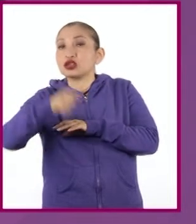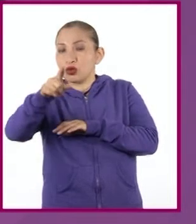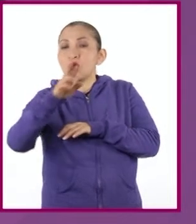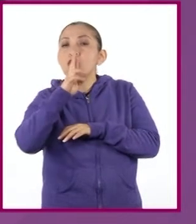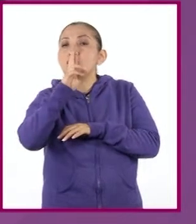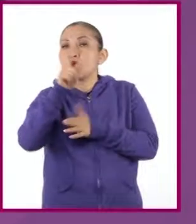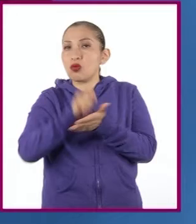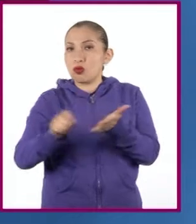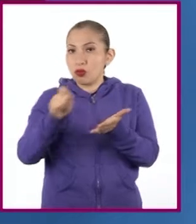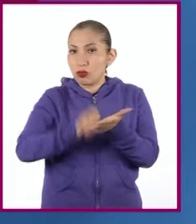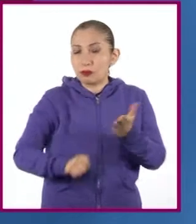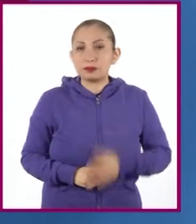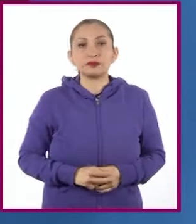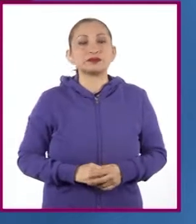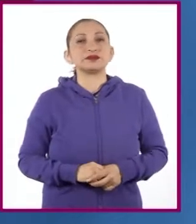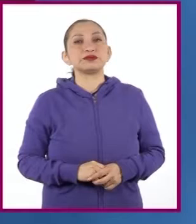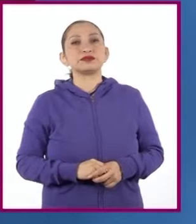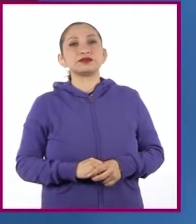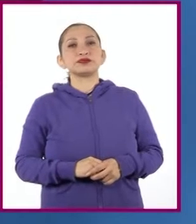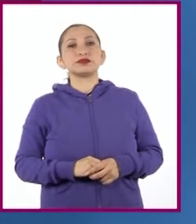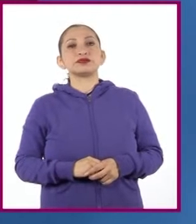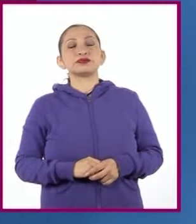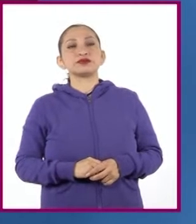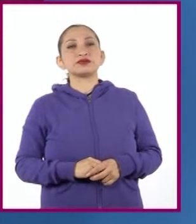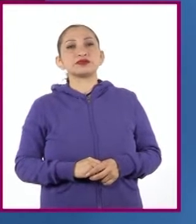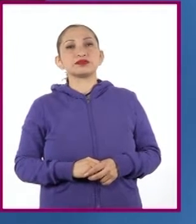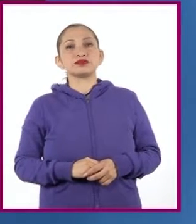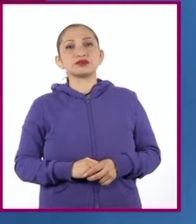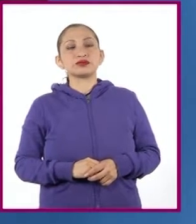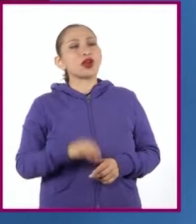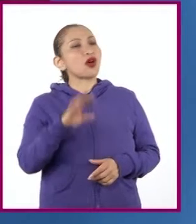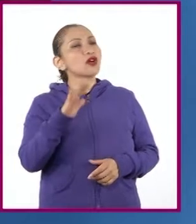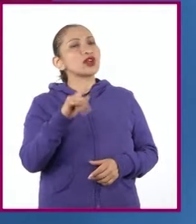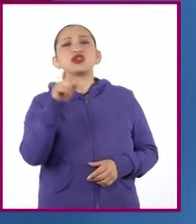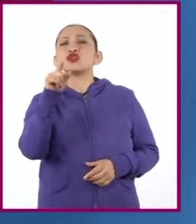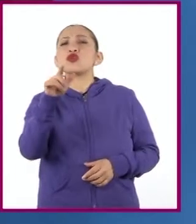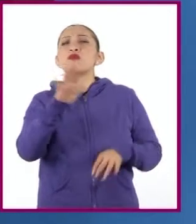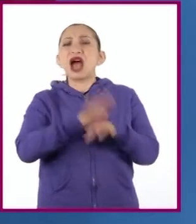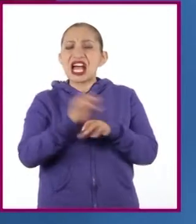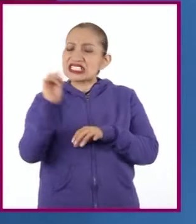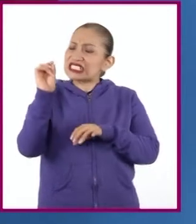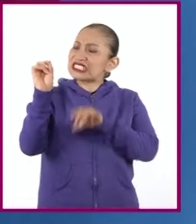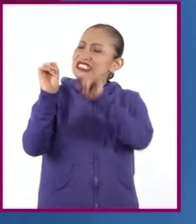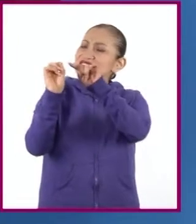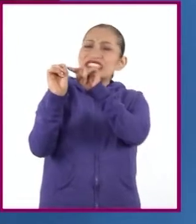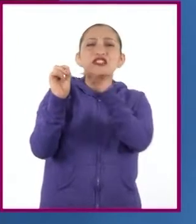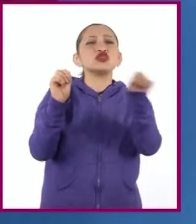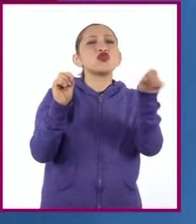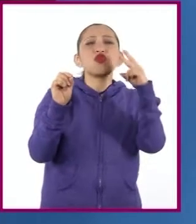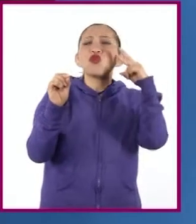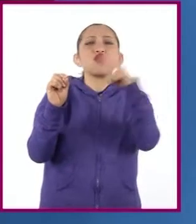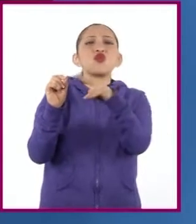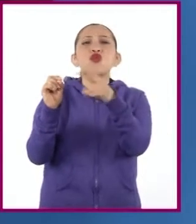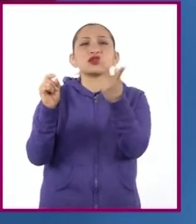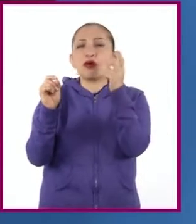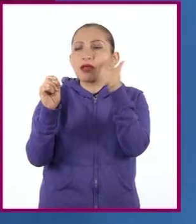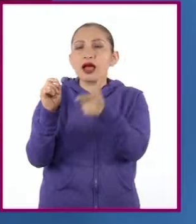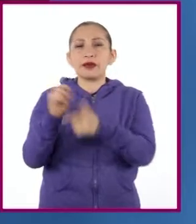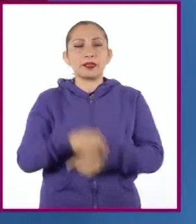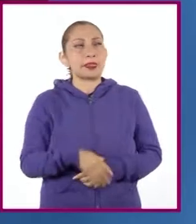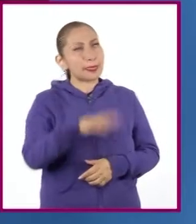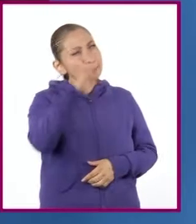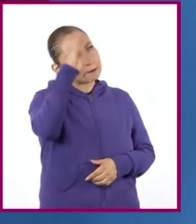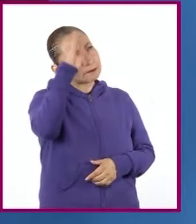cuaderno. Enrique, ¿qué es lo más pequeño que has visto en tu vida? Déjeme